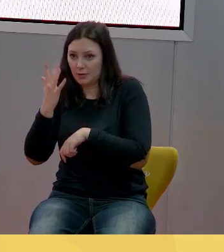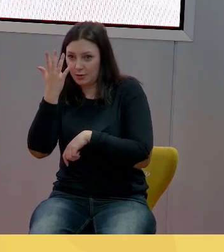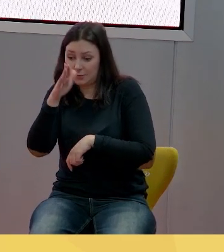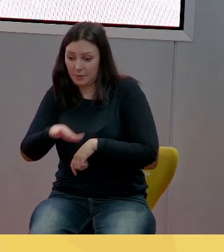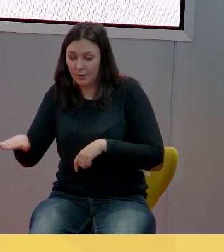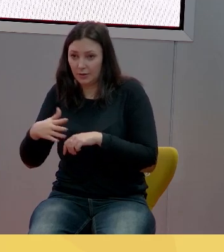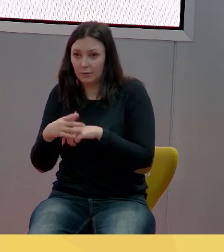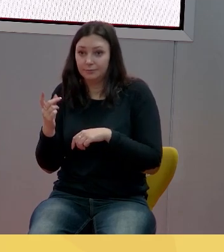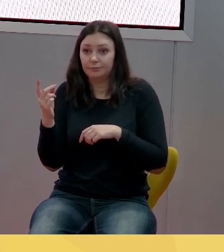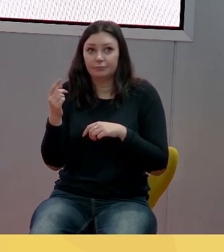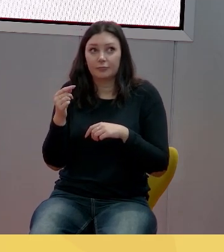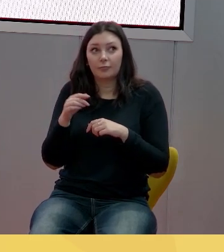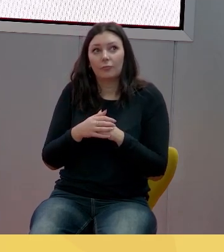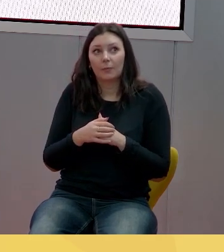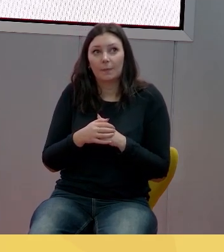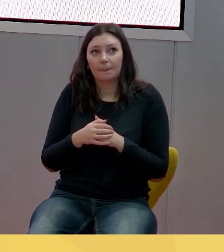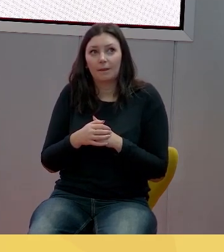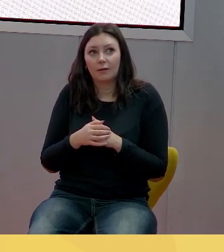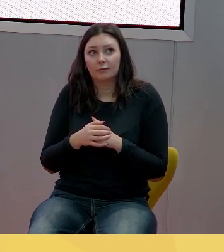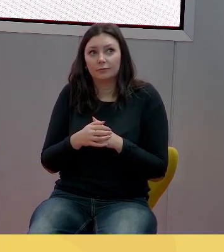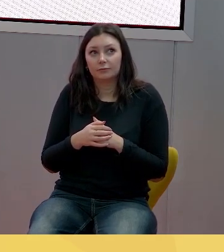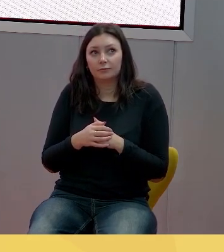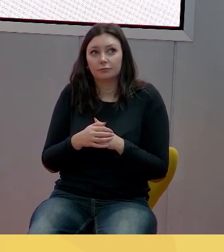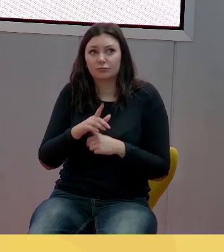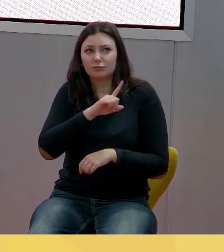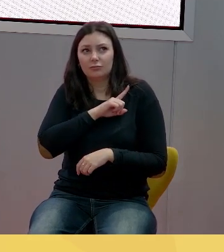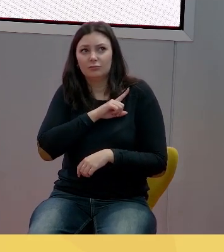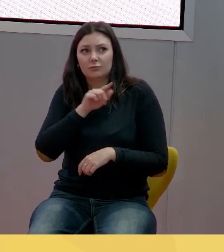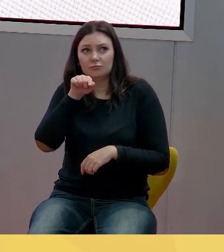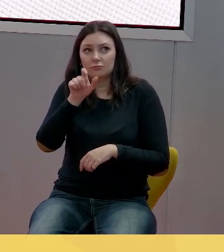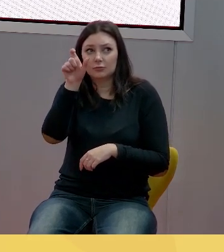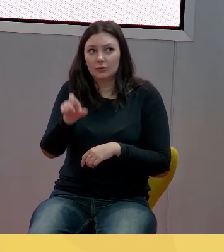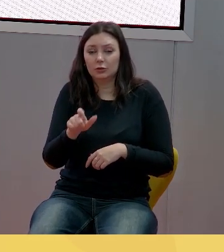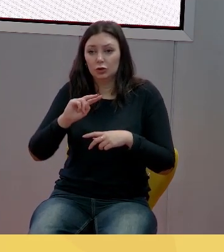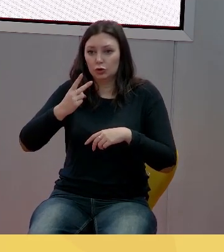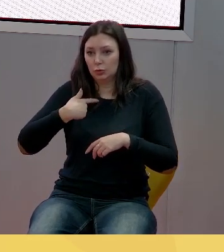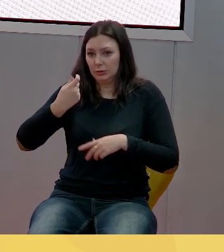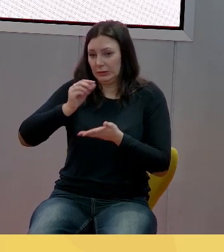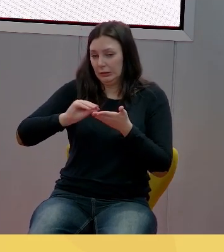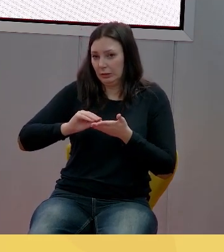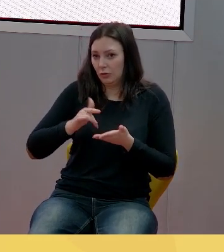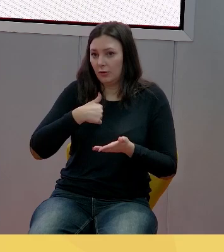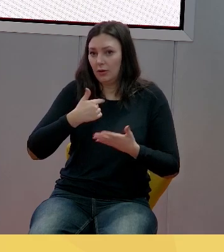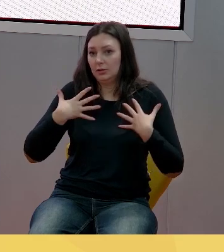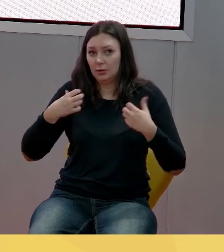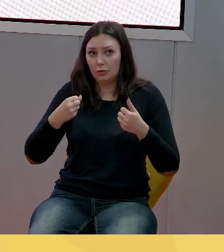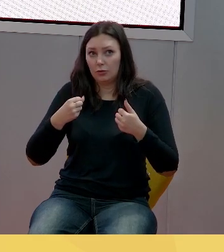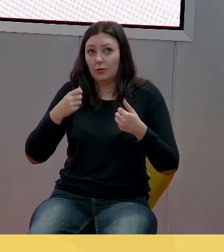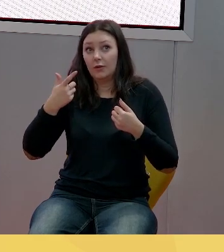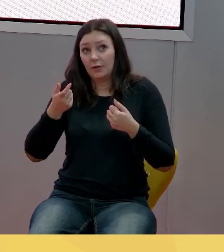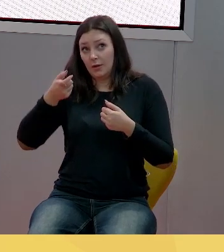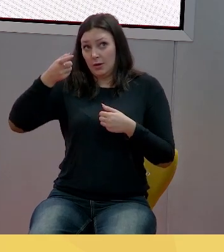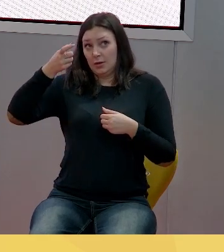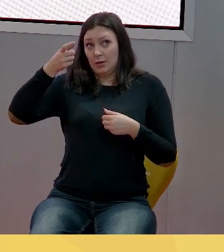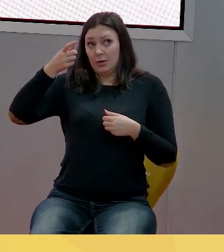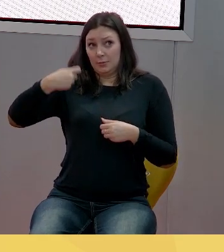Estado de Salud fue Rachel Levine, el almirante que es subsecretario de Salud, nombrado por la administración Biden. Y también